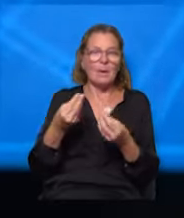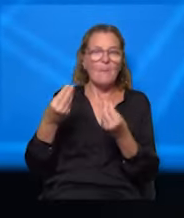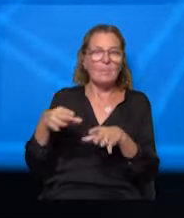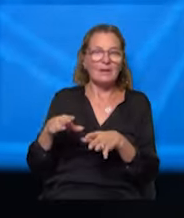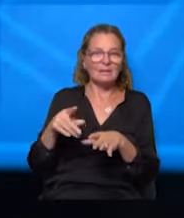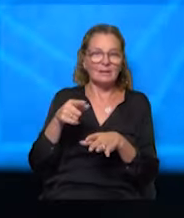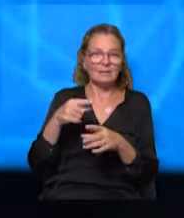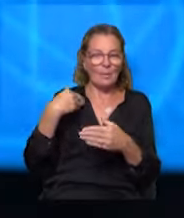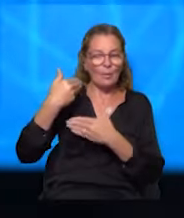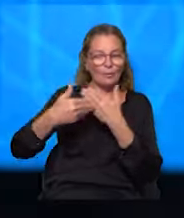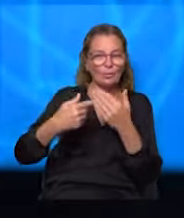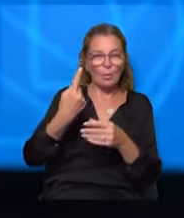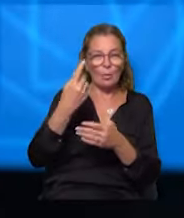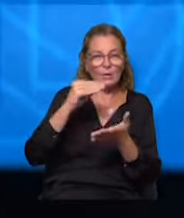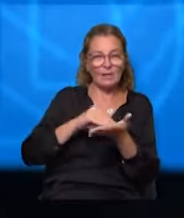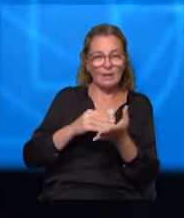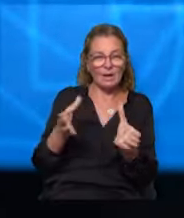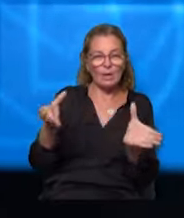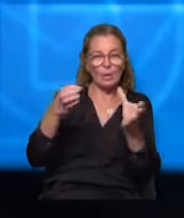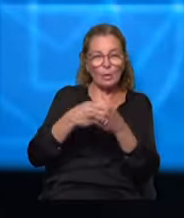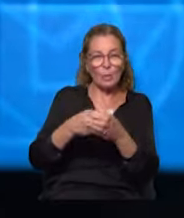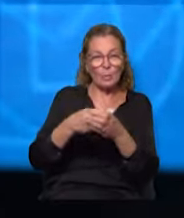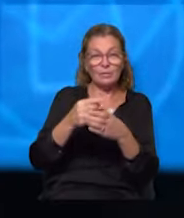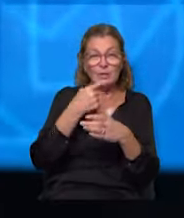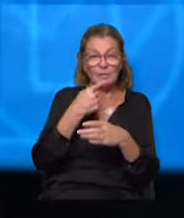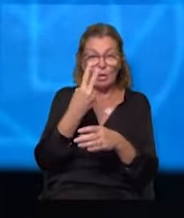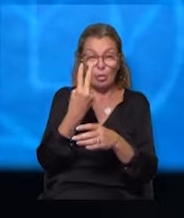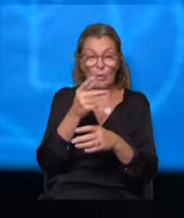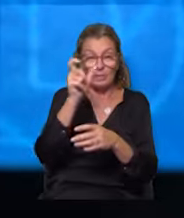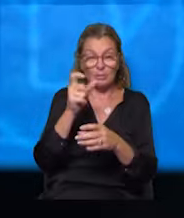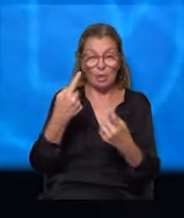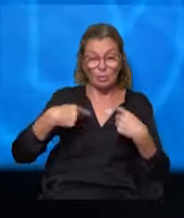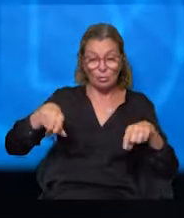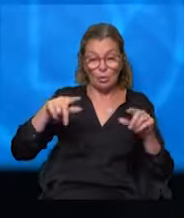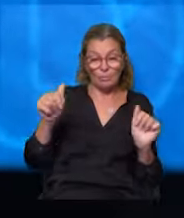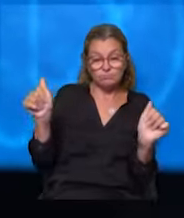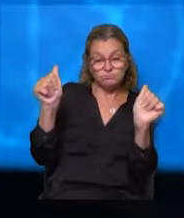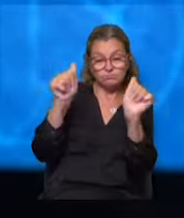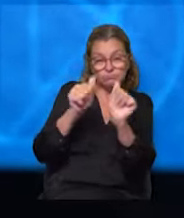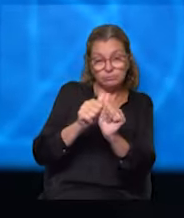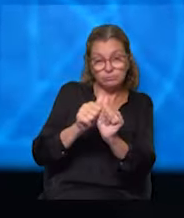vista ese proceso que una vez que la fórmula se define y todos nos